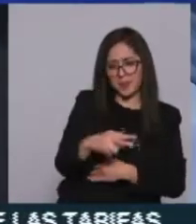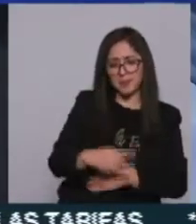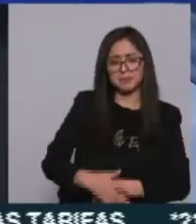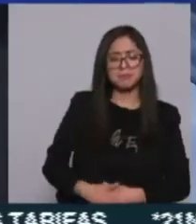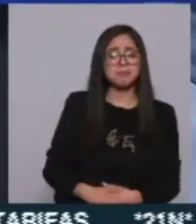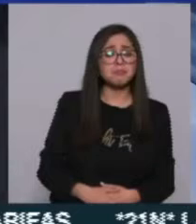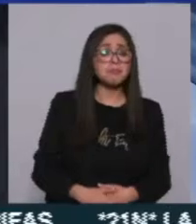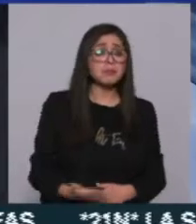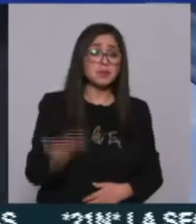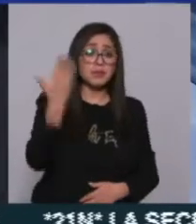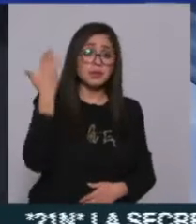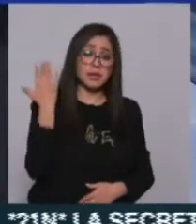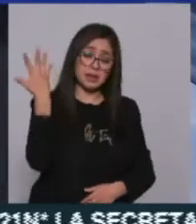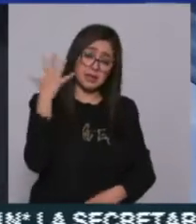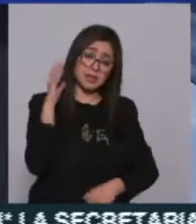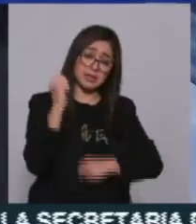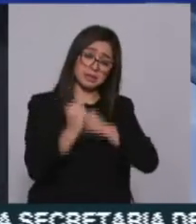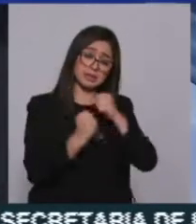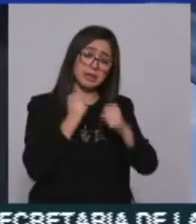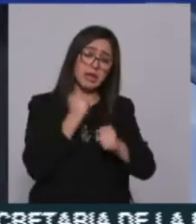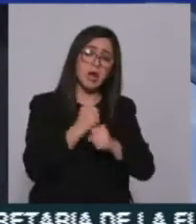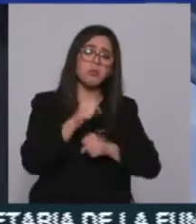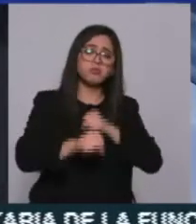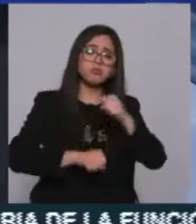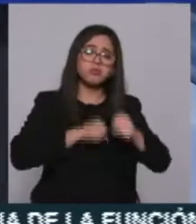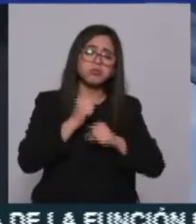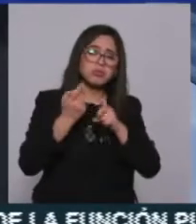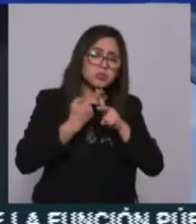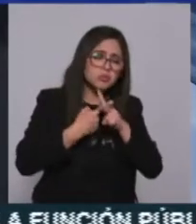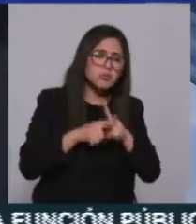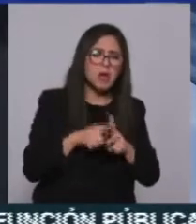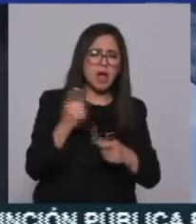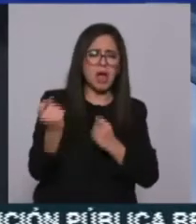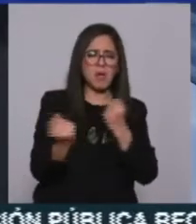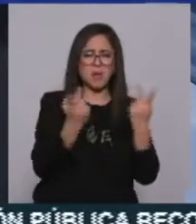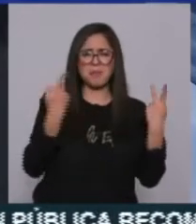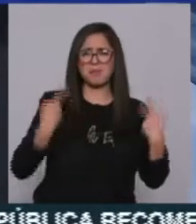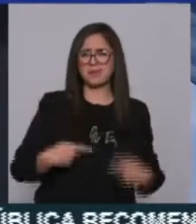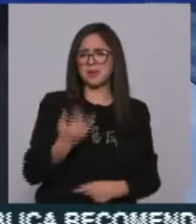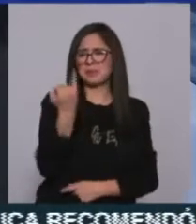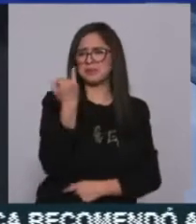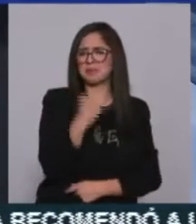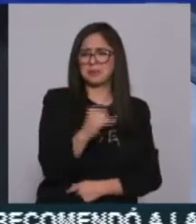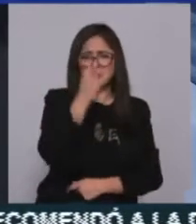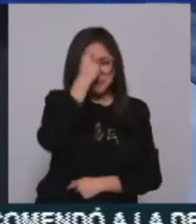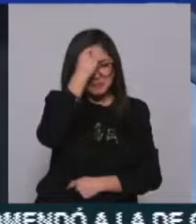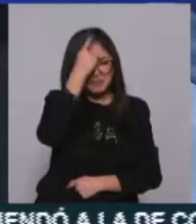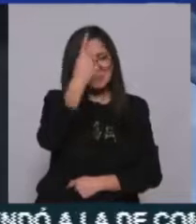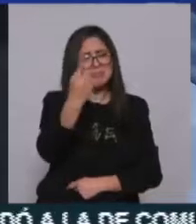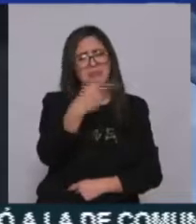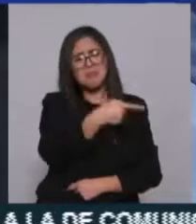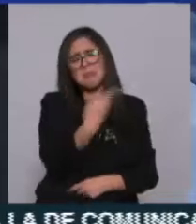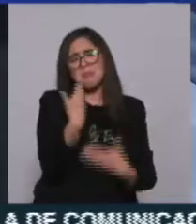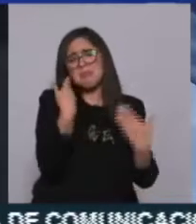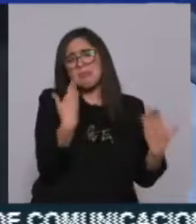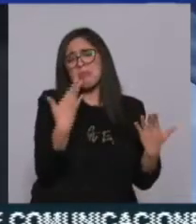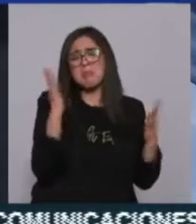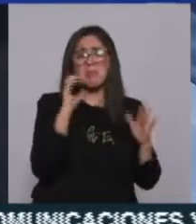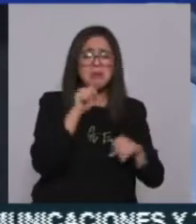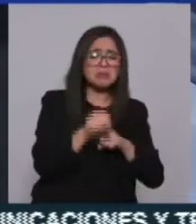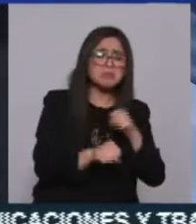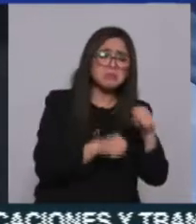hace unos 10 años y algunos lo veían como una ocurrencia, como algo muy simpático para andar en bici tal vez en los